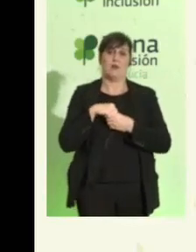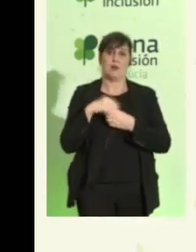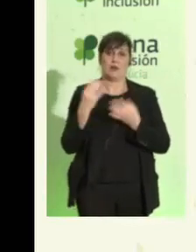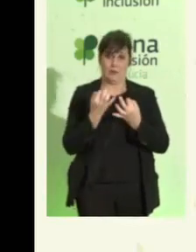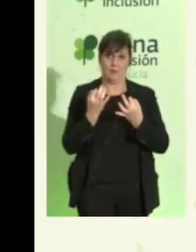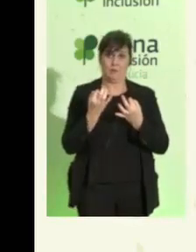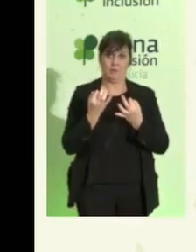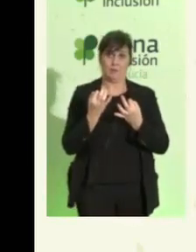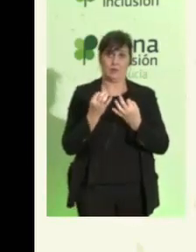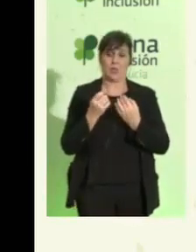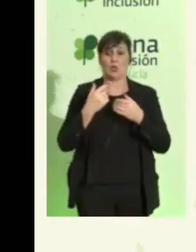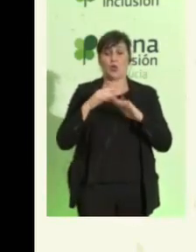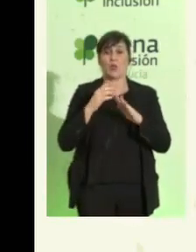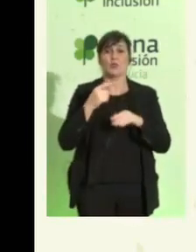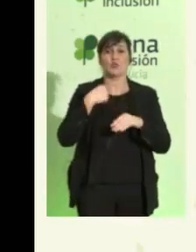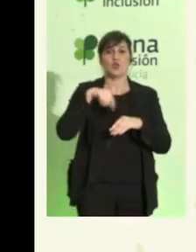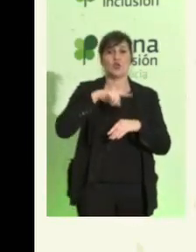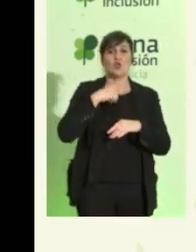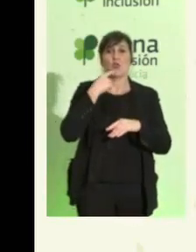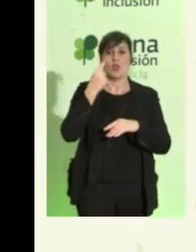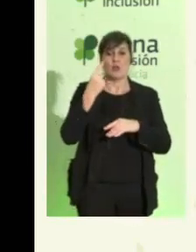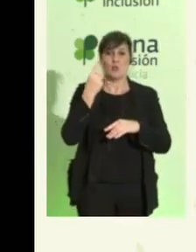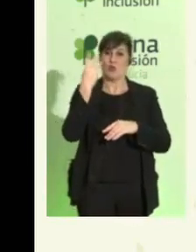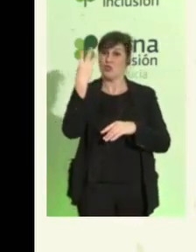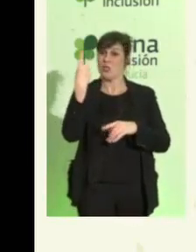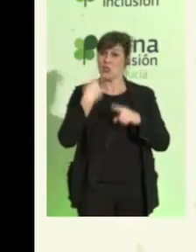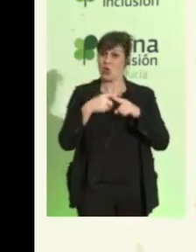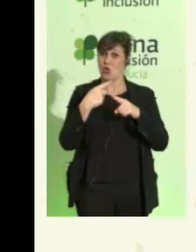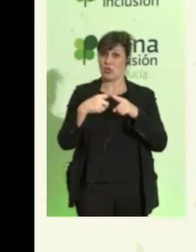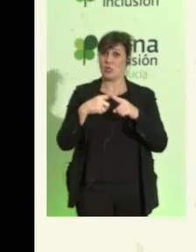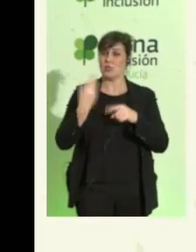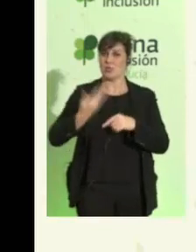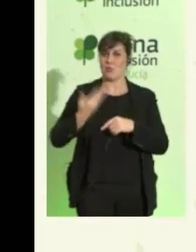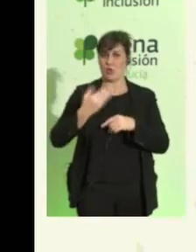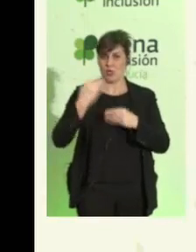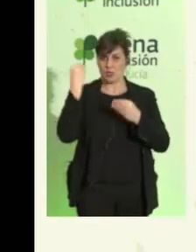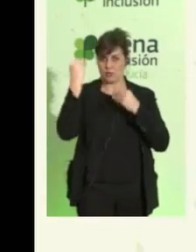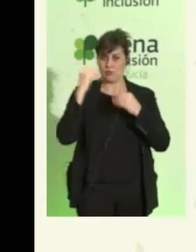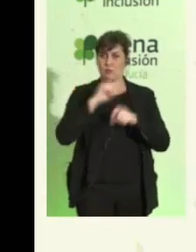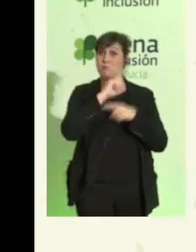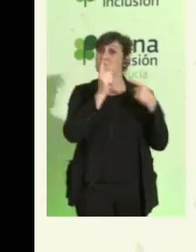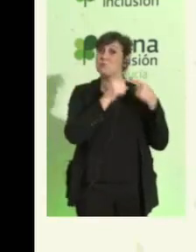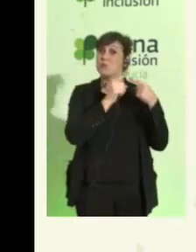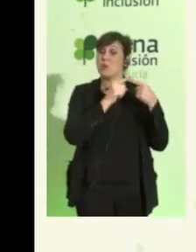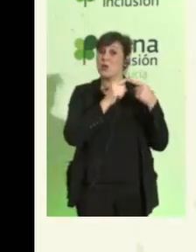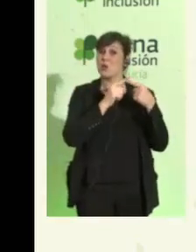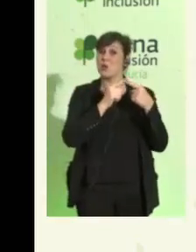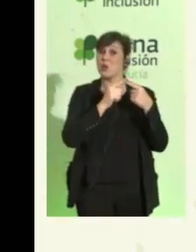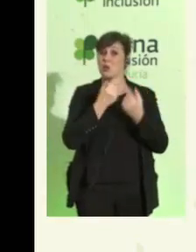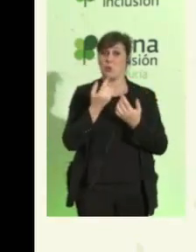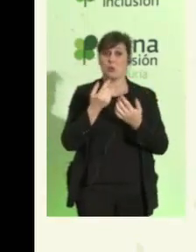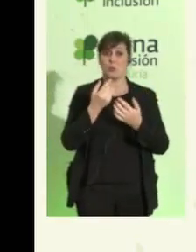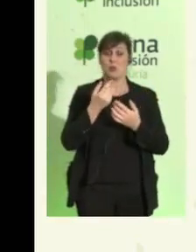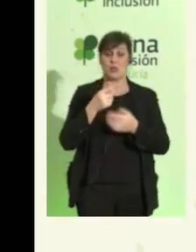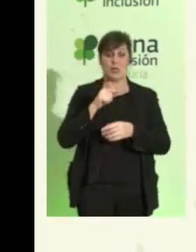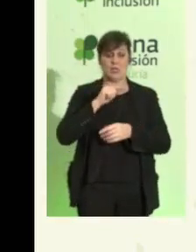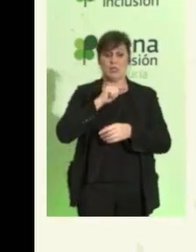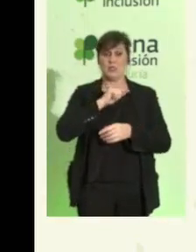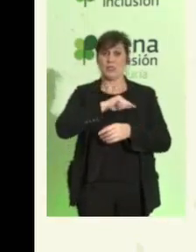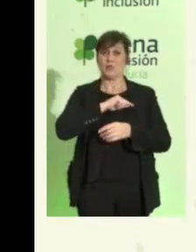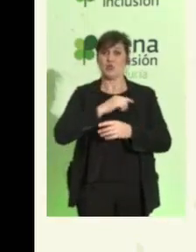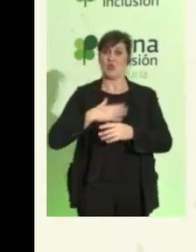Y concluimos tres cosas que creíamos que era importante. Lo primero que da un sentido satisfactorio a la vida son